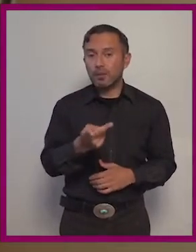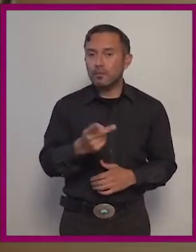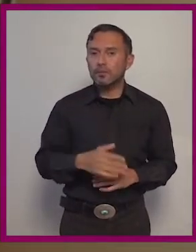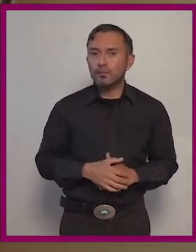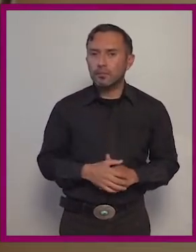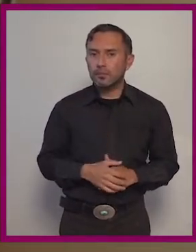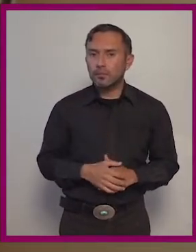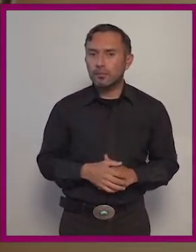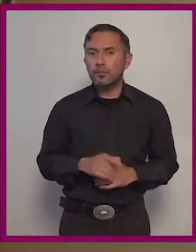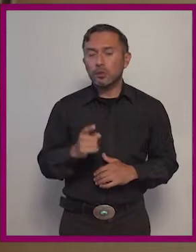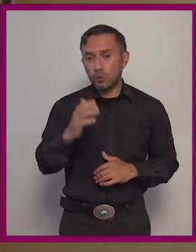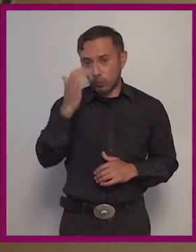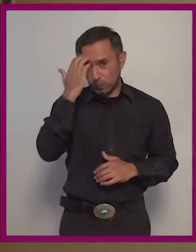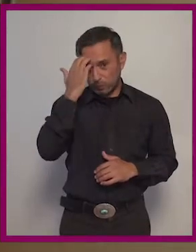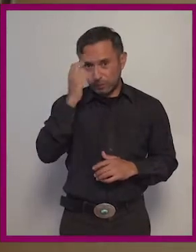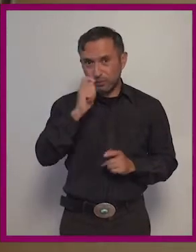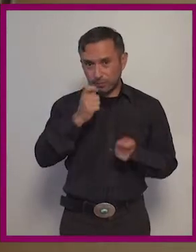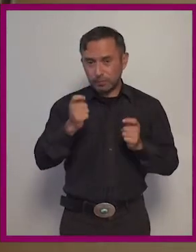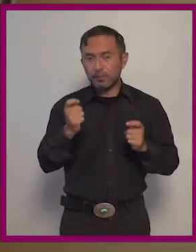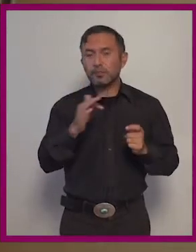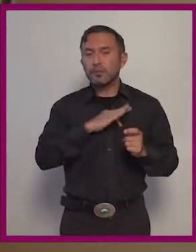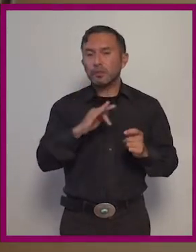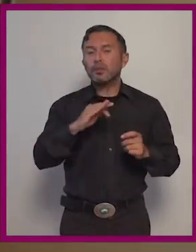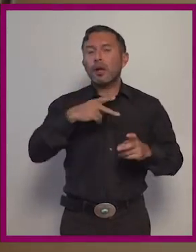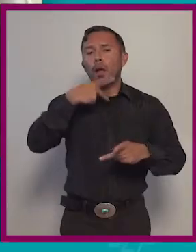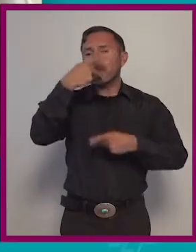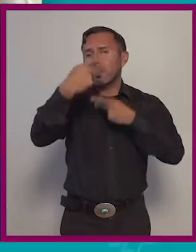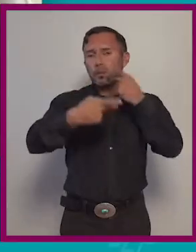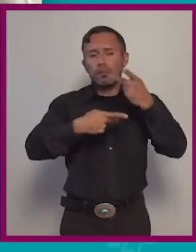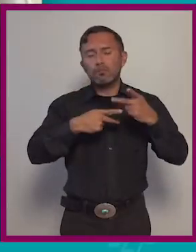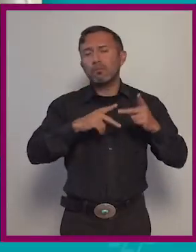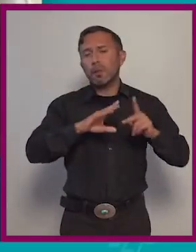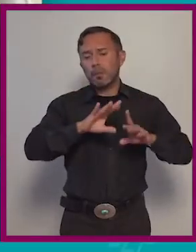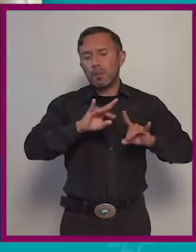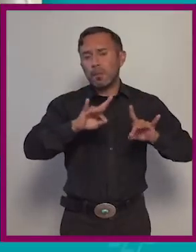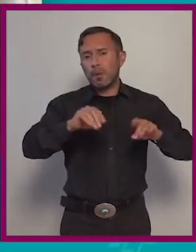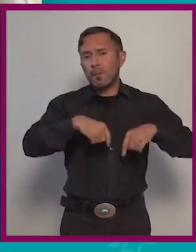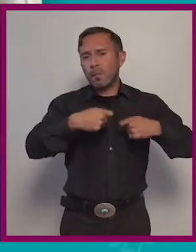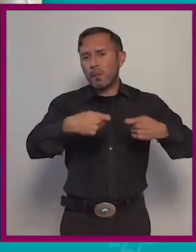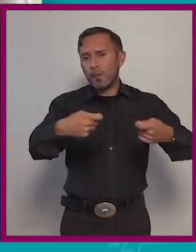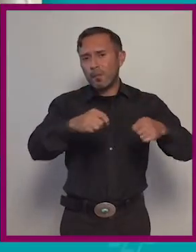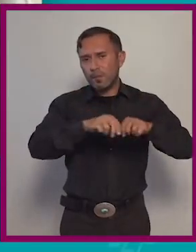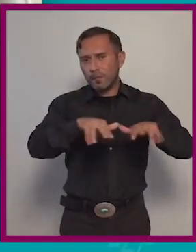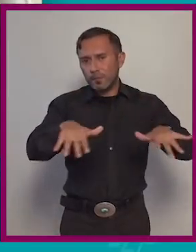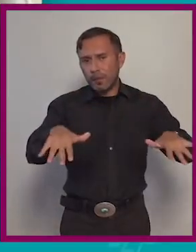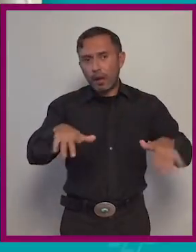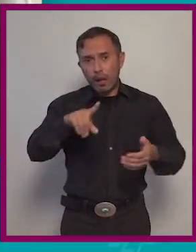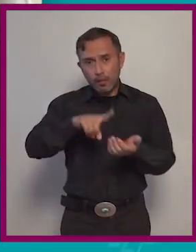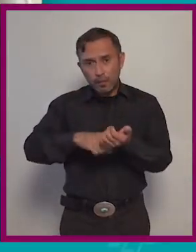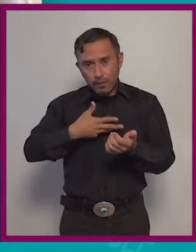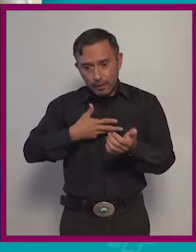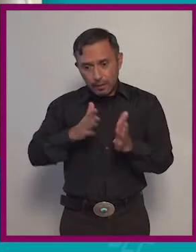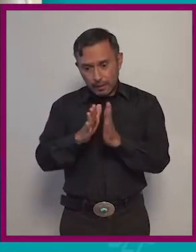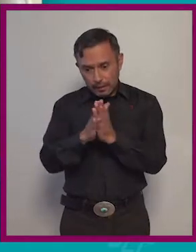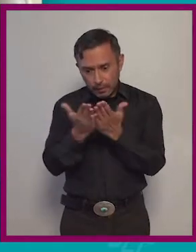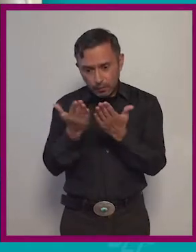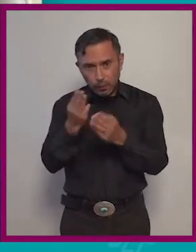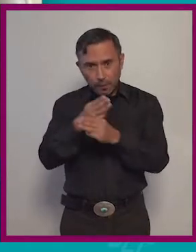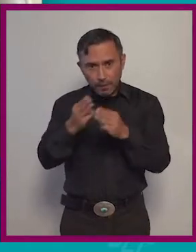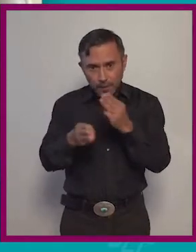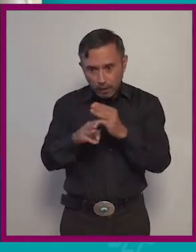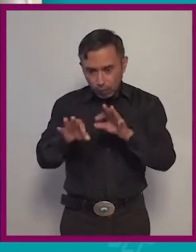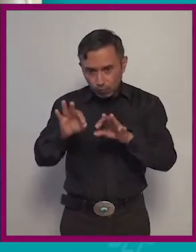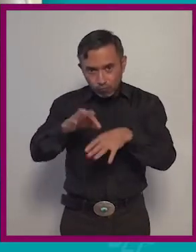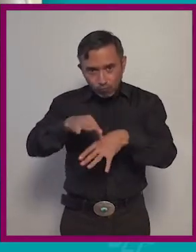los saberes de los que estamos platicando se pasan de boca en boca, no están soportados nunca y contenidos en un soporte material,